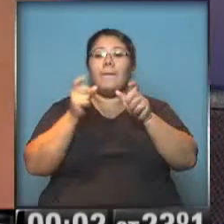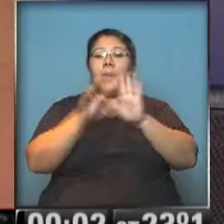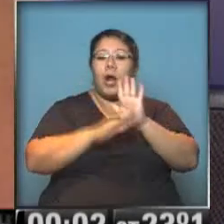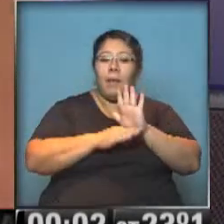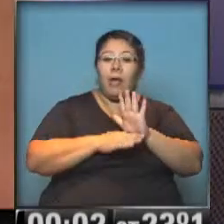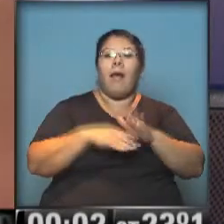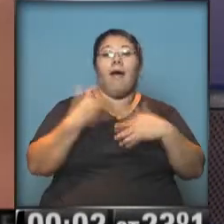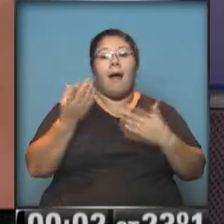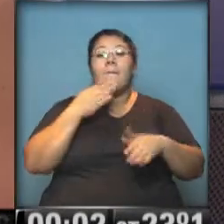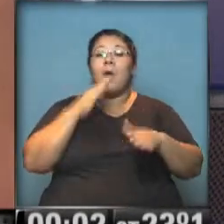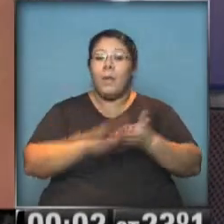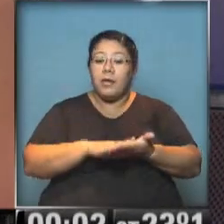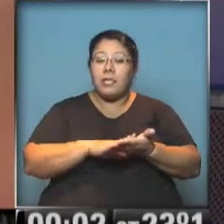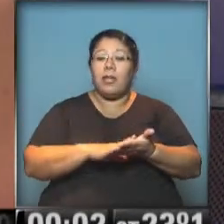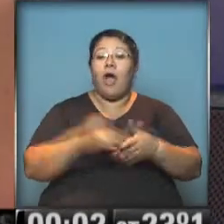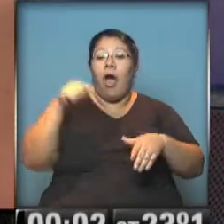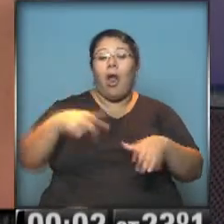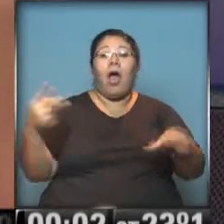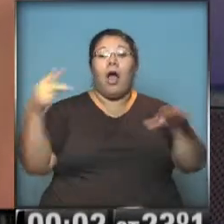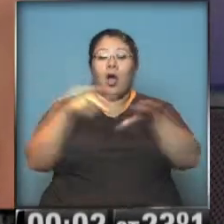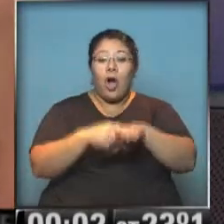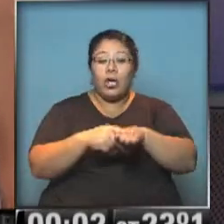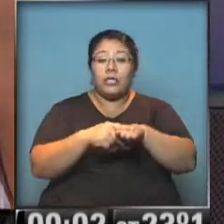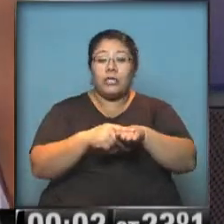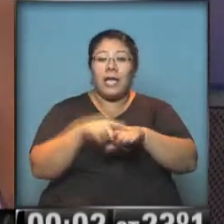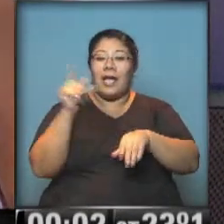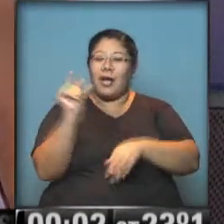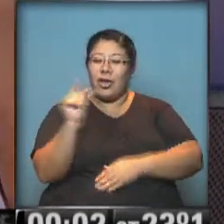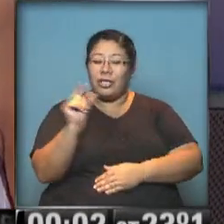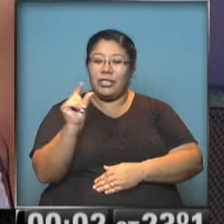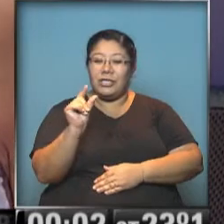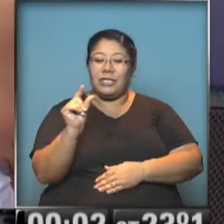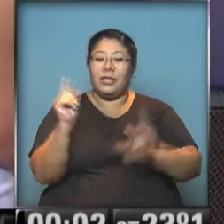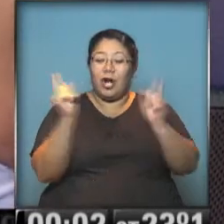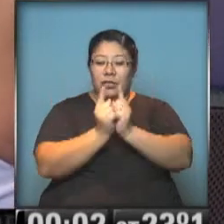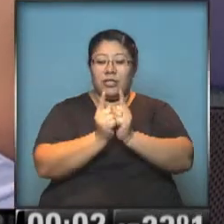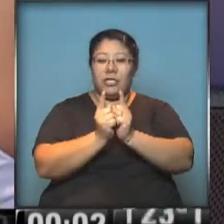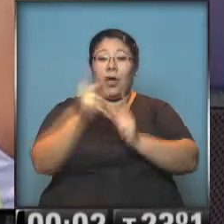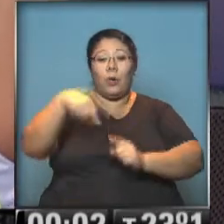para el próximo bloque, momento de hacer una pequeña pausa aquí en Visión 7 Resumen. No se muevan de ahí que ya venimos con mucho más.